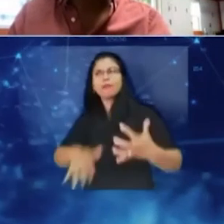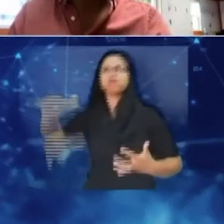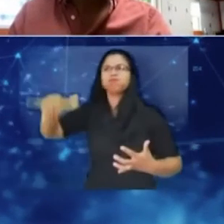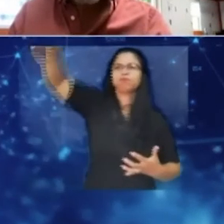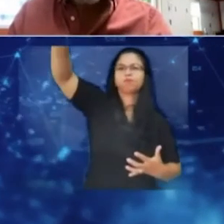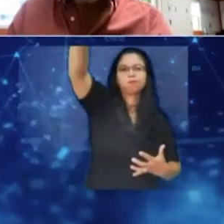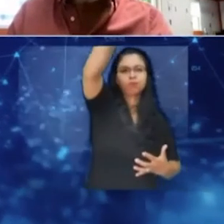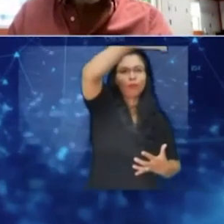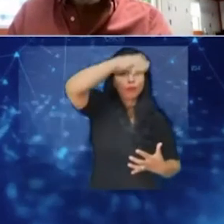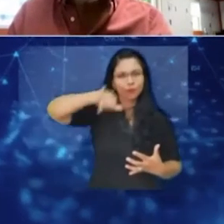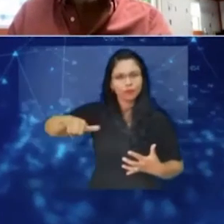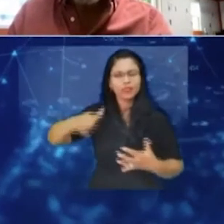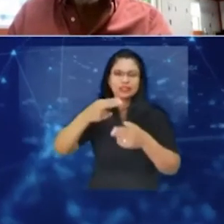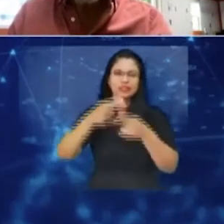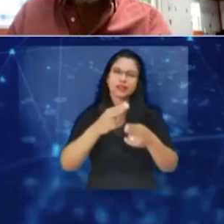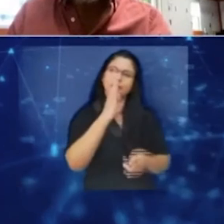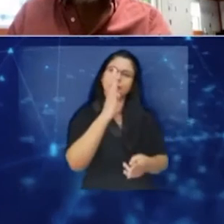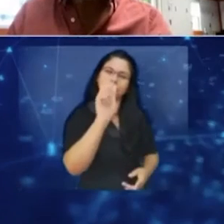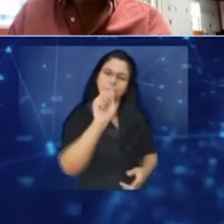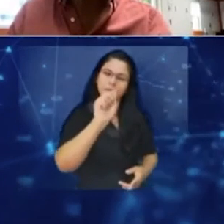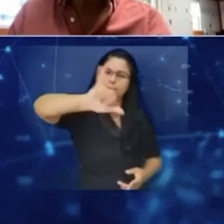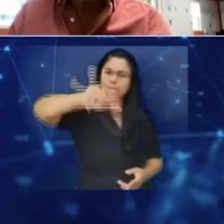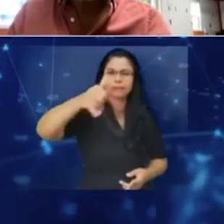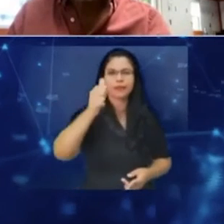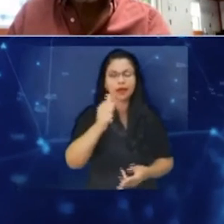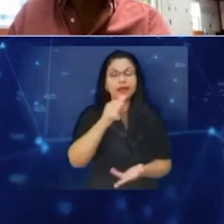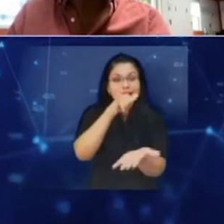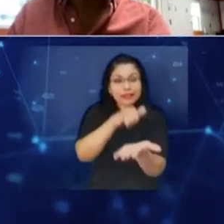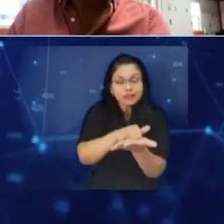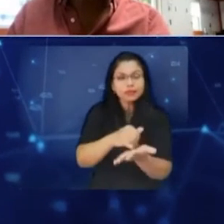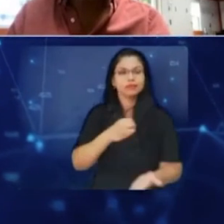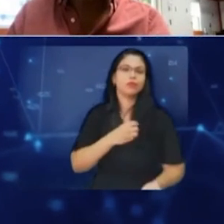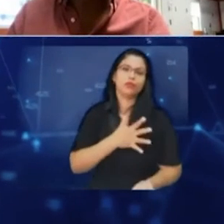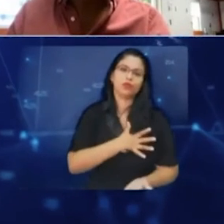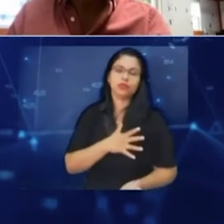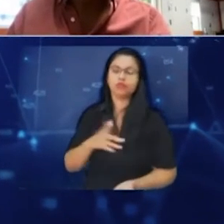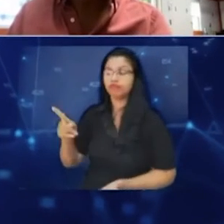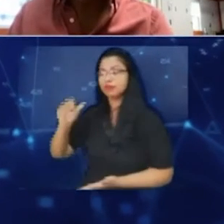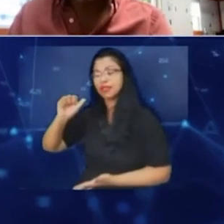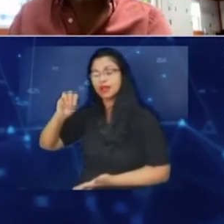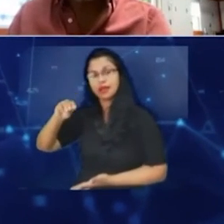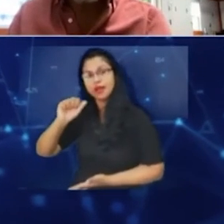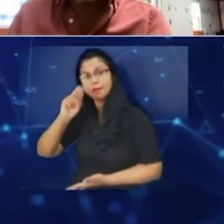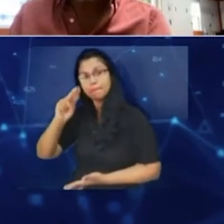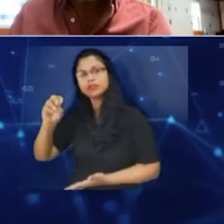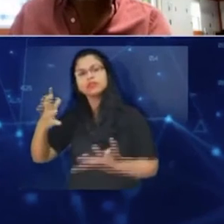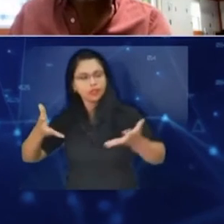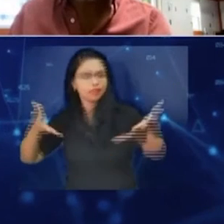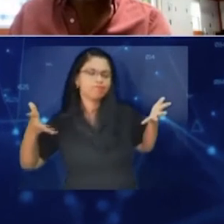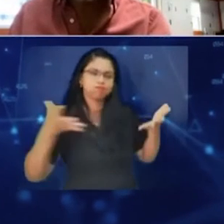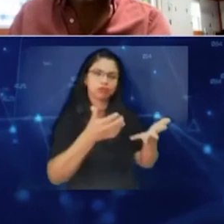baja vamos a tener la oportunidad, y ese es uno de los segmentos que Kuiper busca cubrir, precisamente proveer backhaul